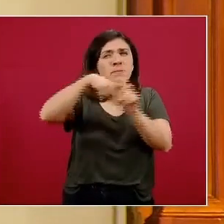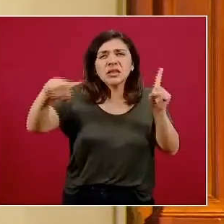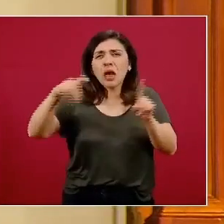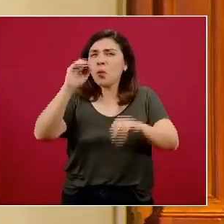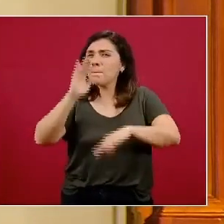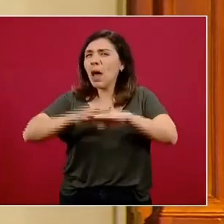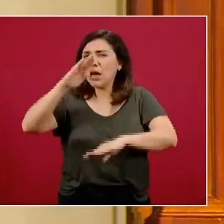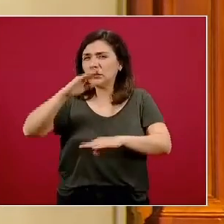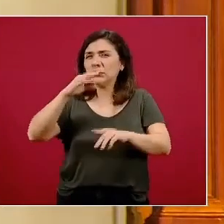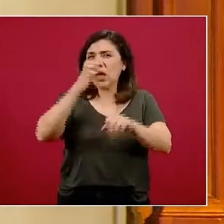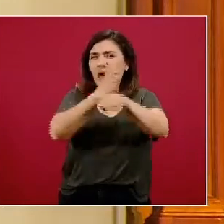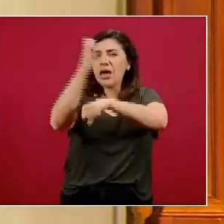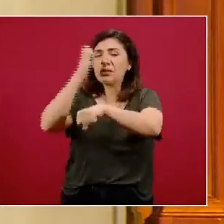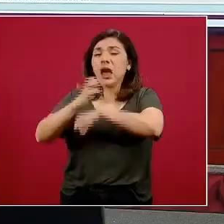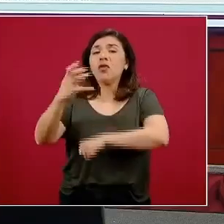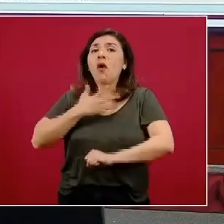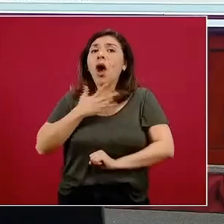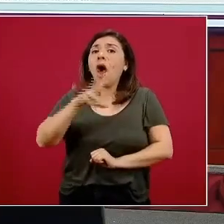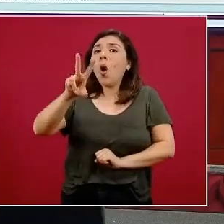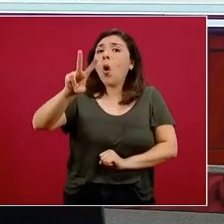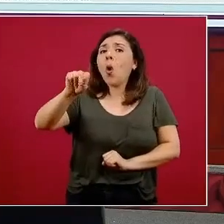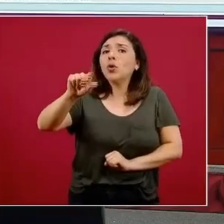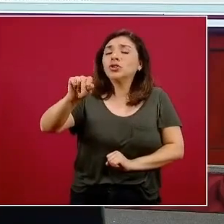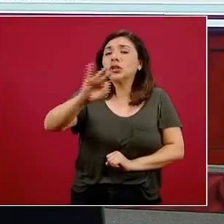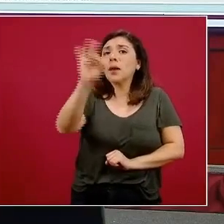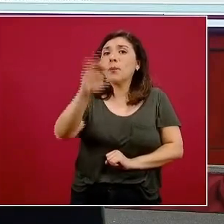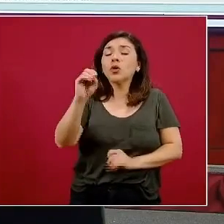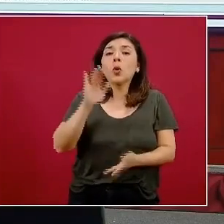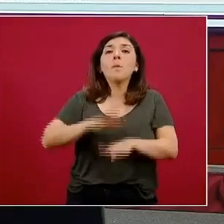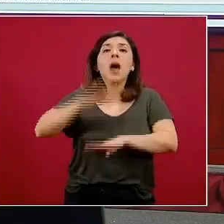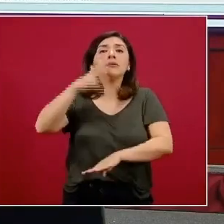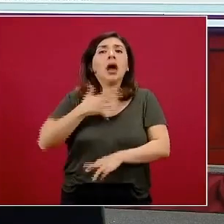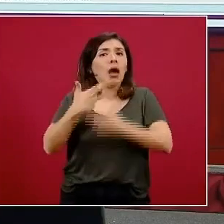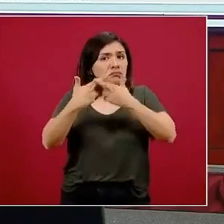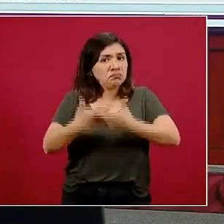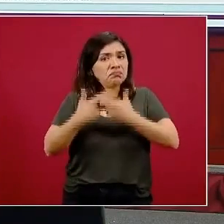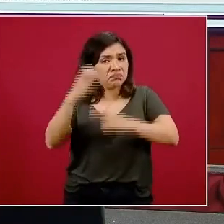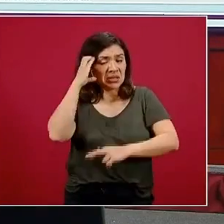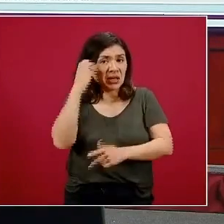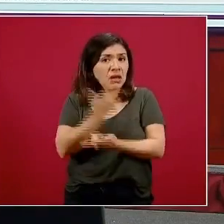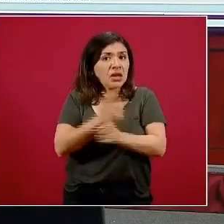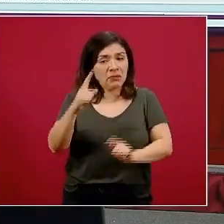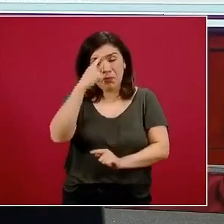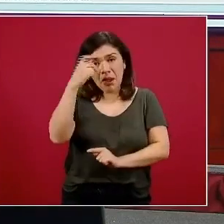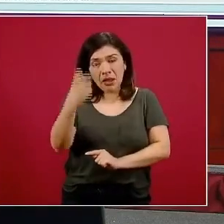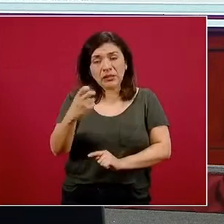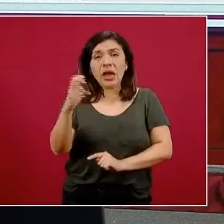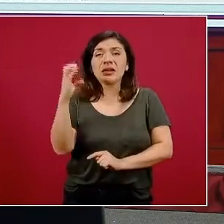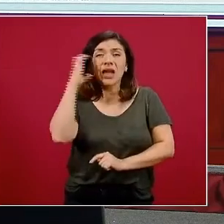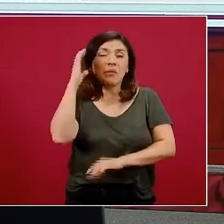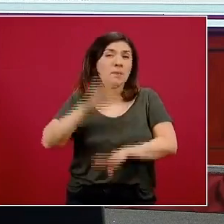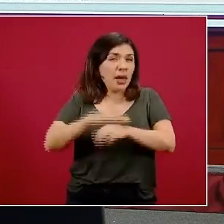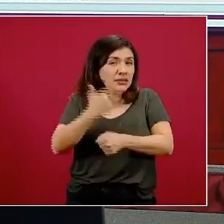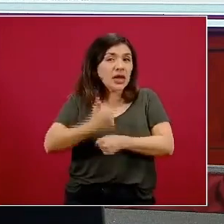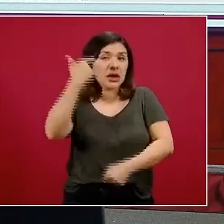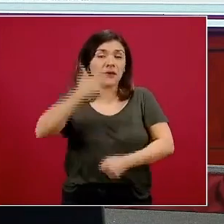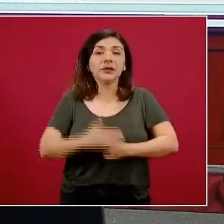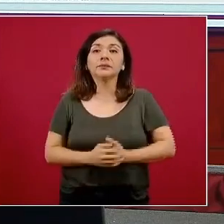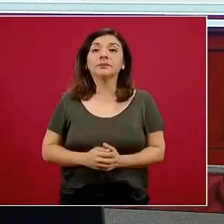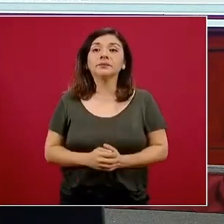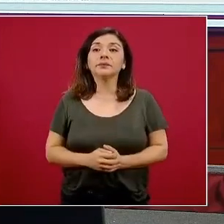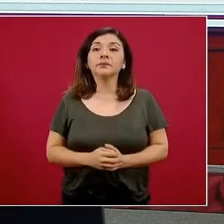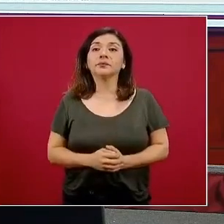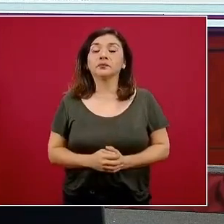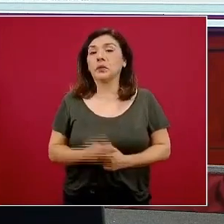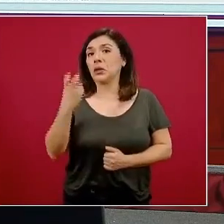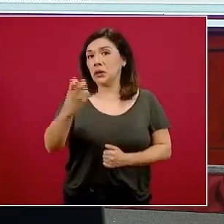un poco más de la mitad tienen 80% o más de disponibilidad en el tema de camas críticas.